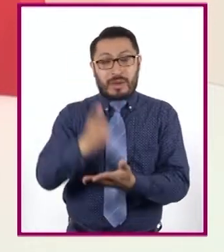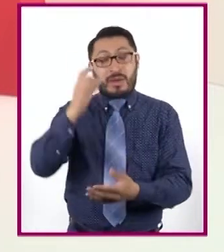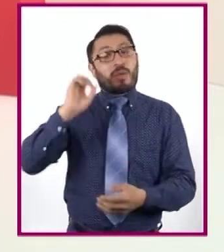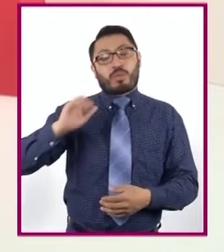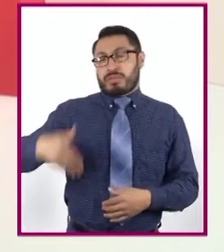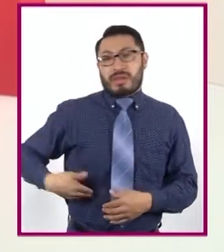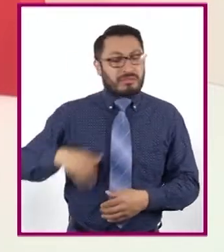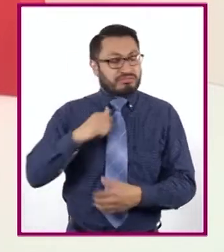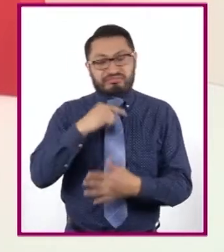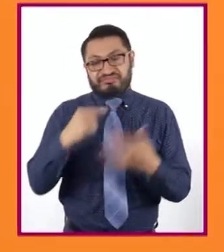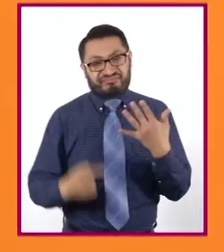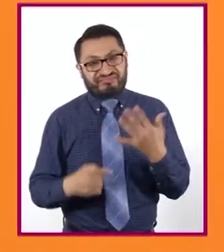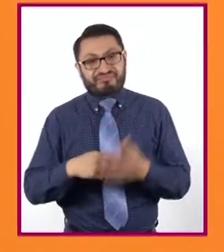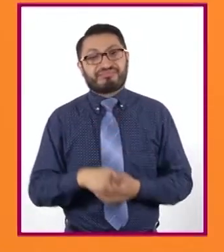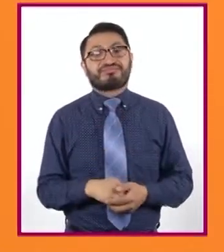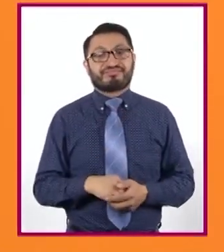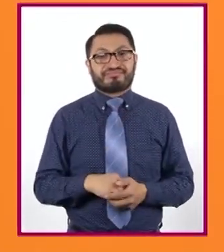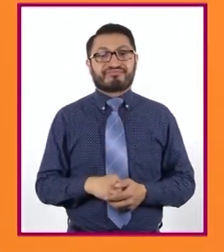otros.